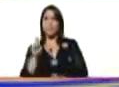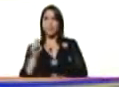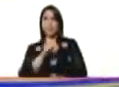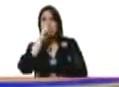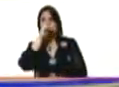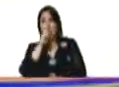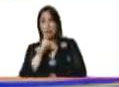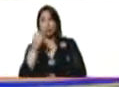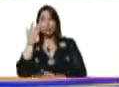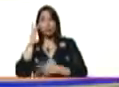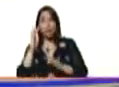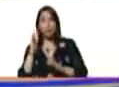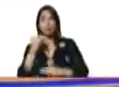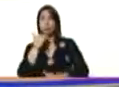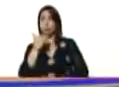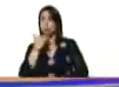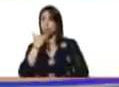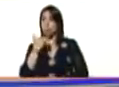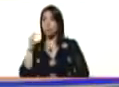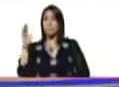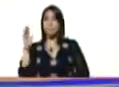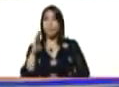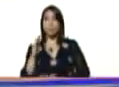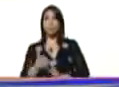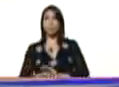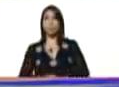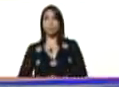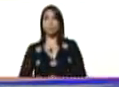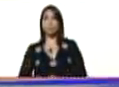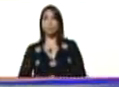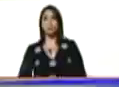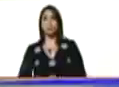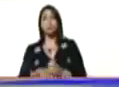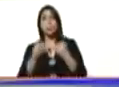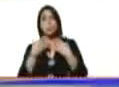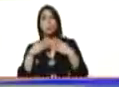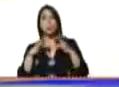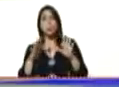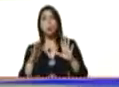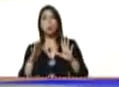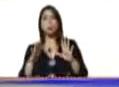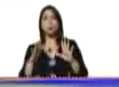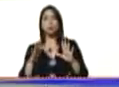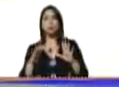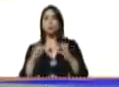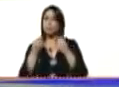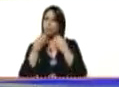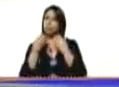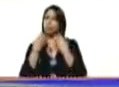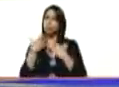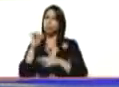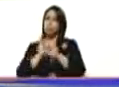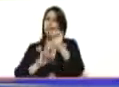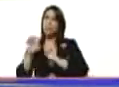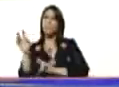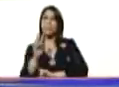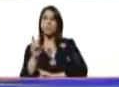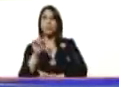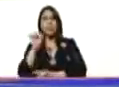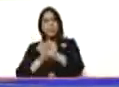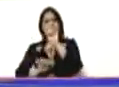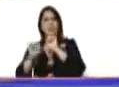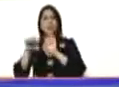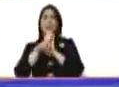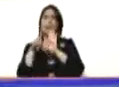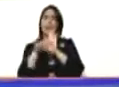años que está por venir. Bueno, vale la pena defender a Venezuela. Vale la pena defenderla de